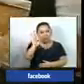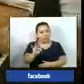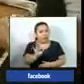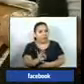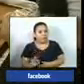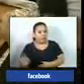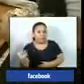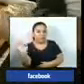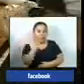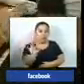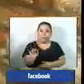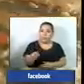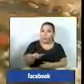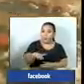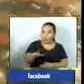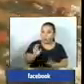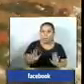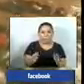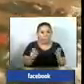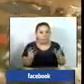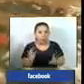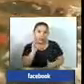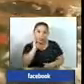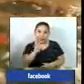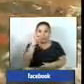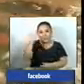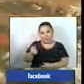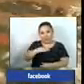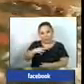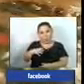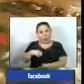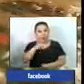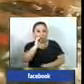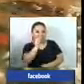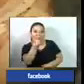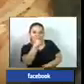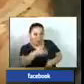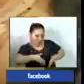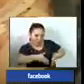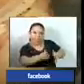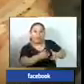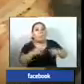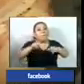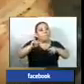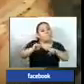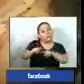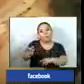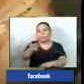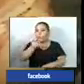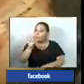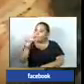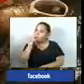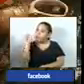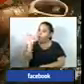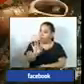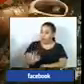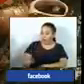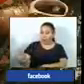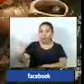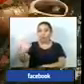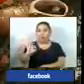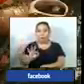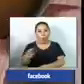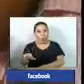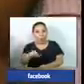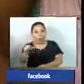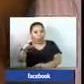lugar privilegiado porque como él dice es comida callejera pero con un toque gourmet difícil